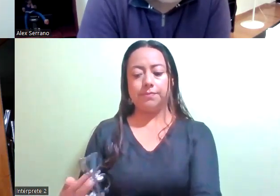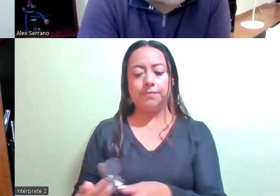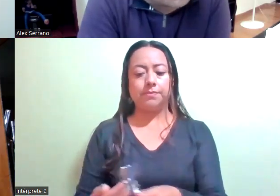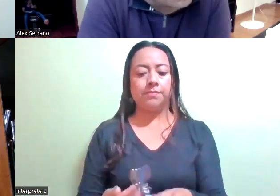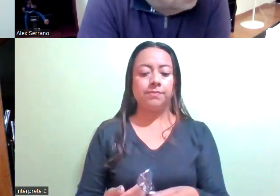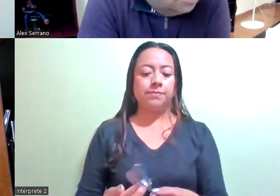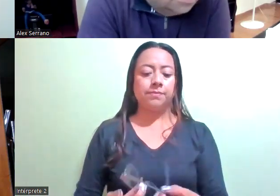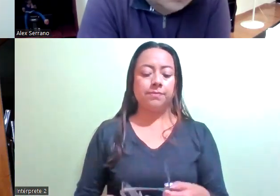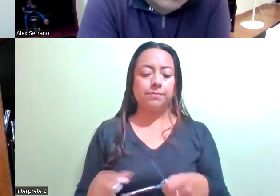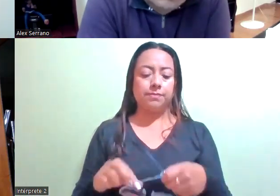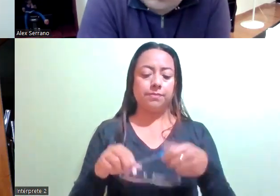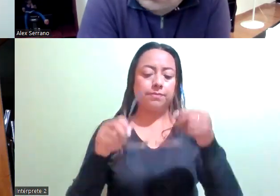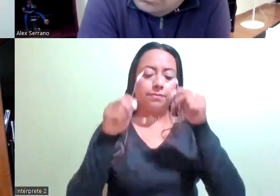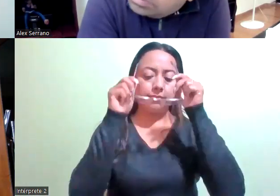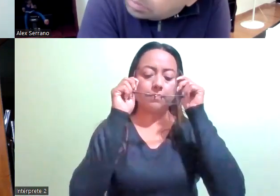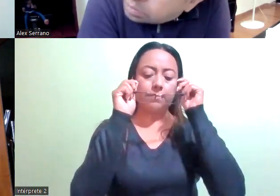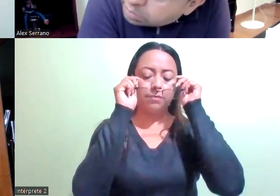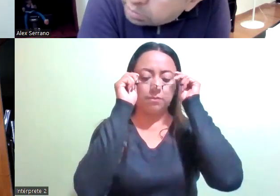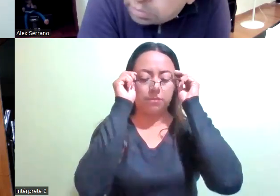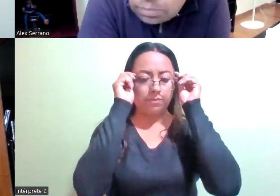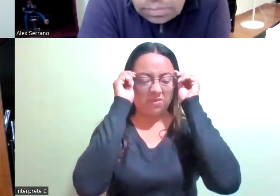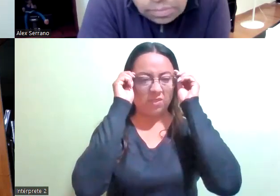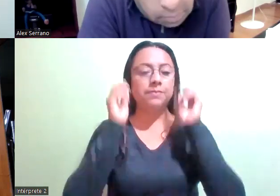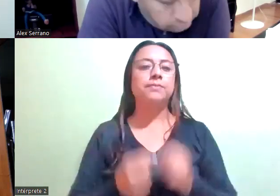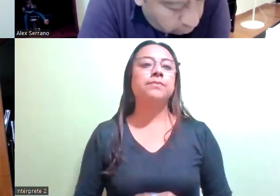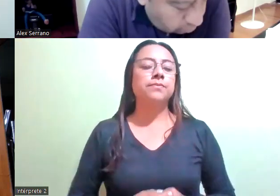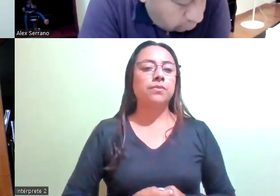Por el señor de la presidencia se da lectura al acuerdo.